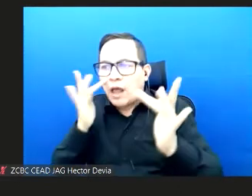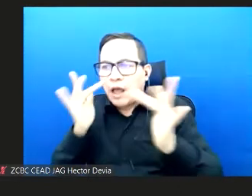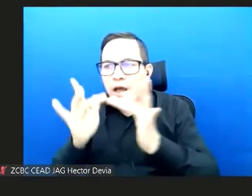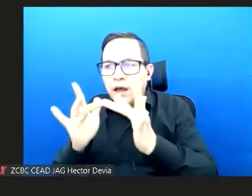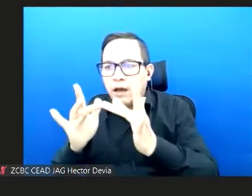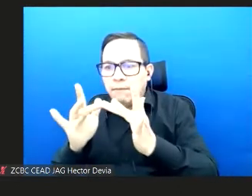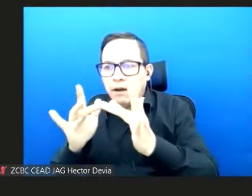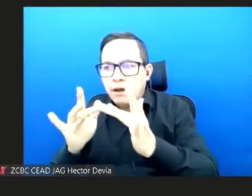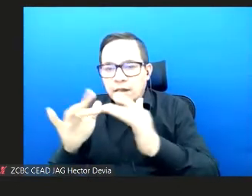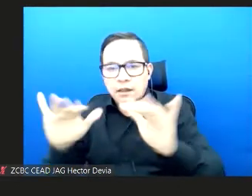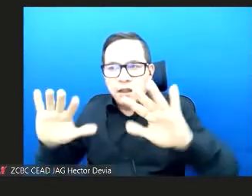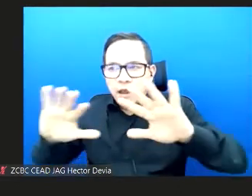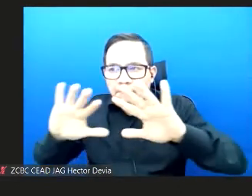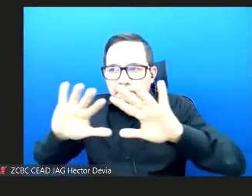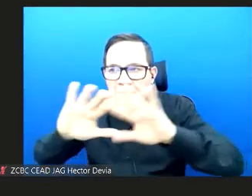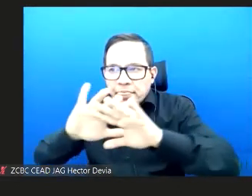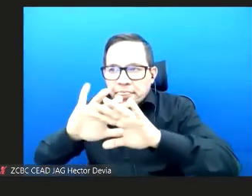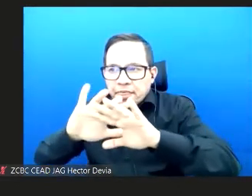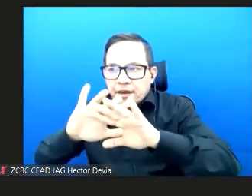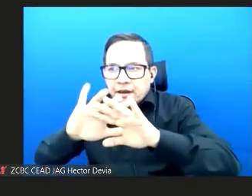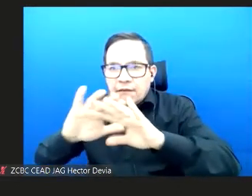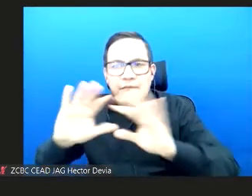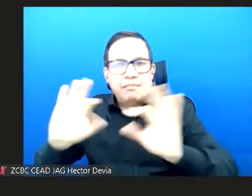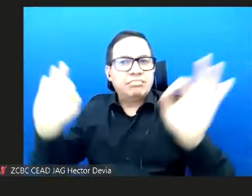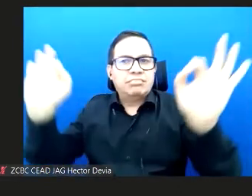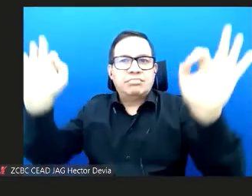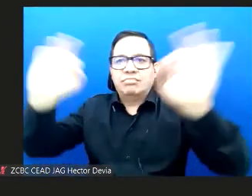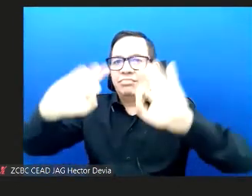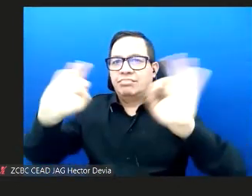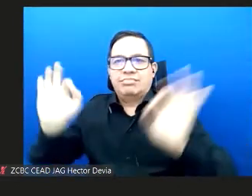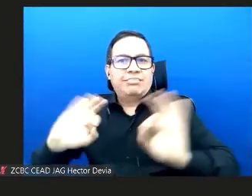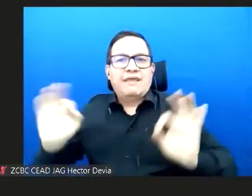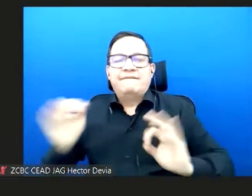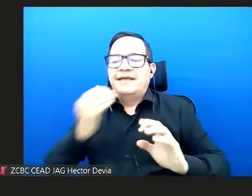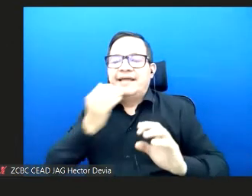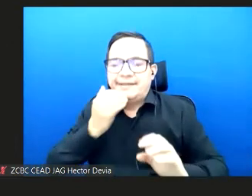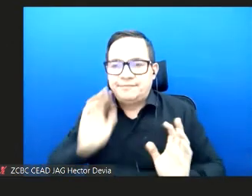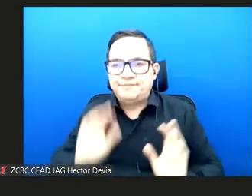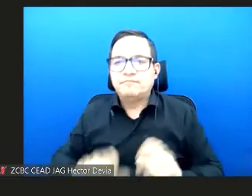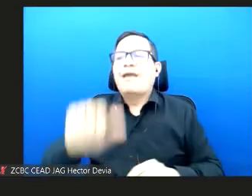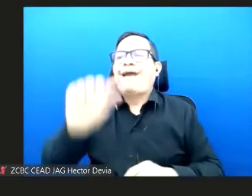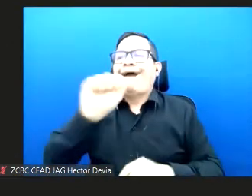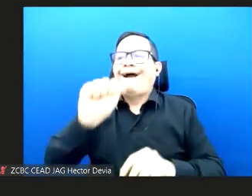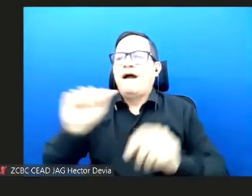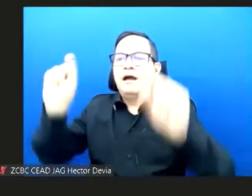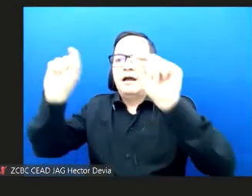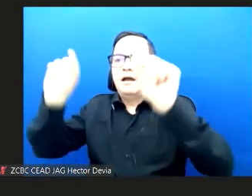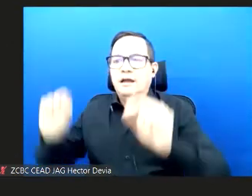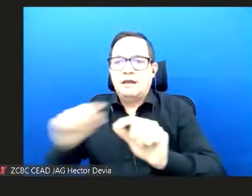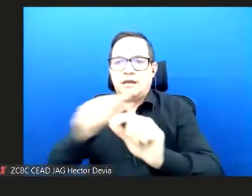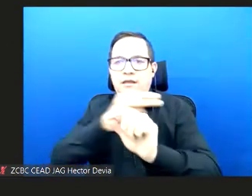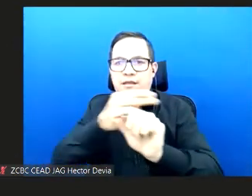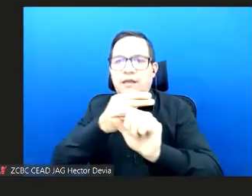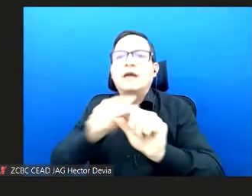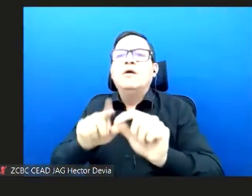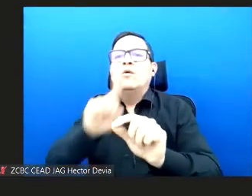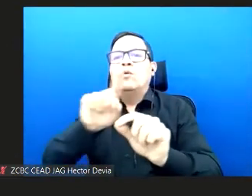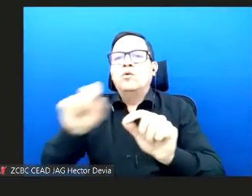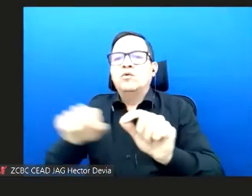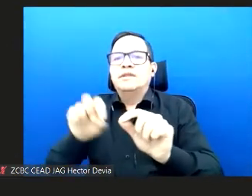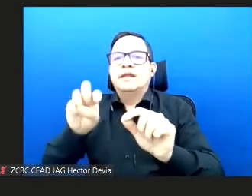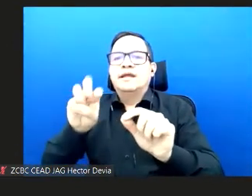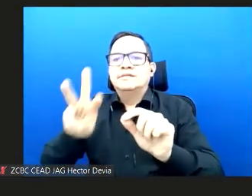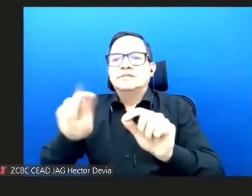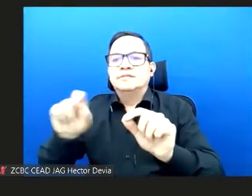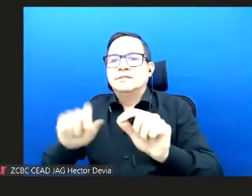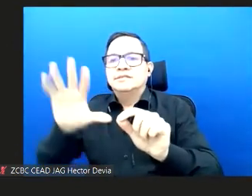común, ¿sí? Entonces, vamos a ver el ejemplo. A igual a 1, 3, 5, 7 y B 2,